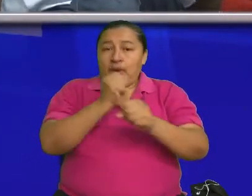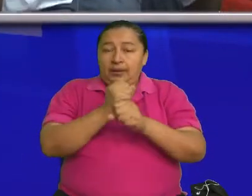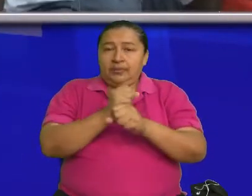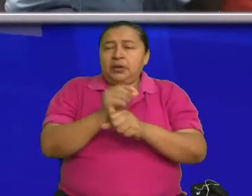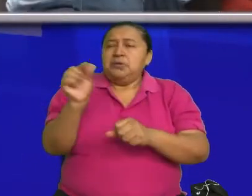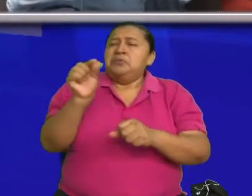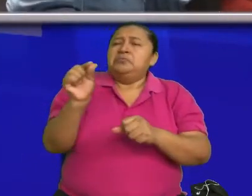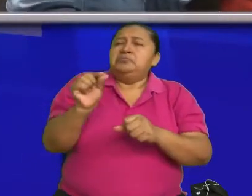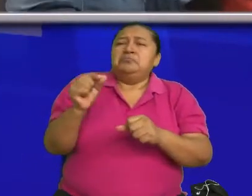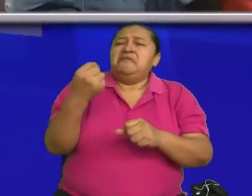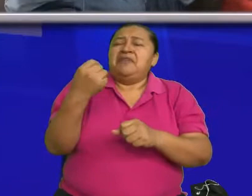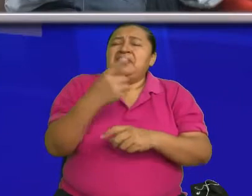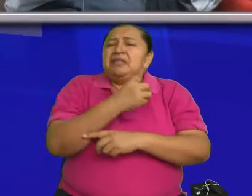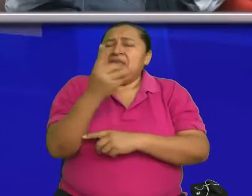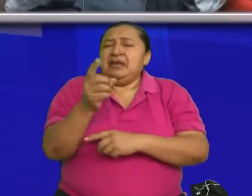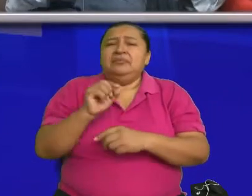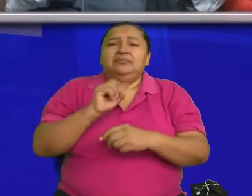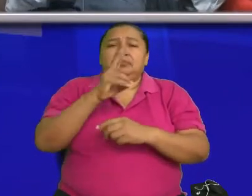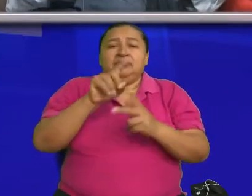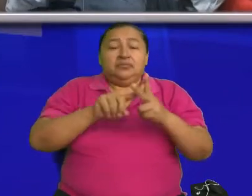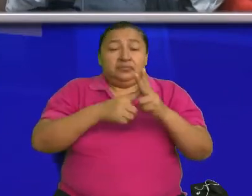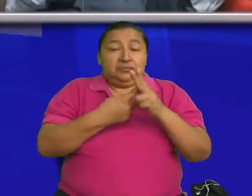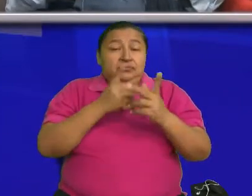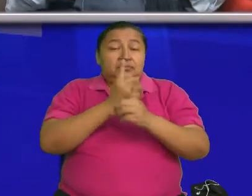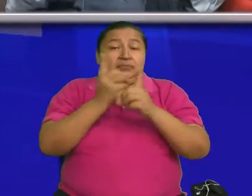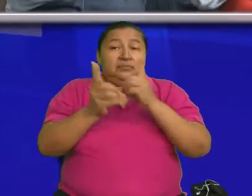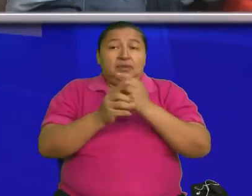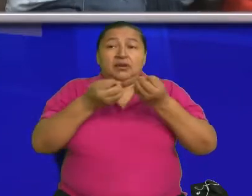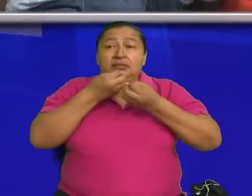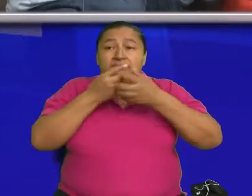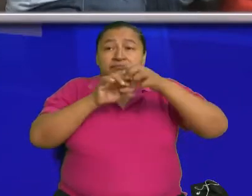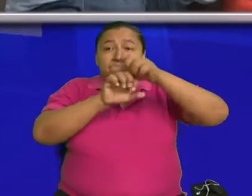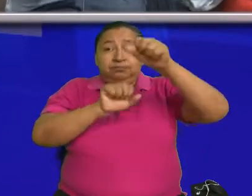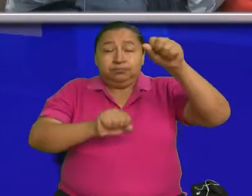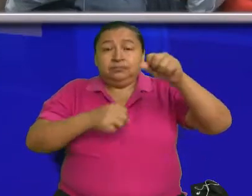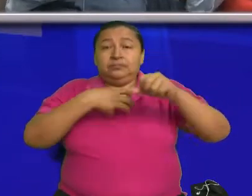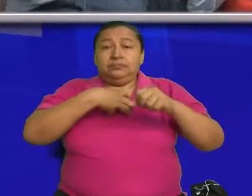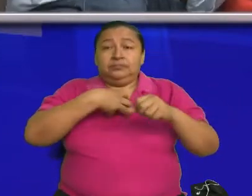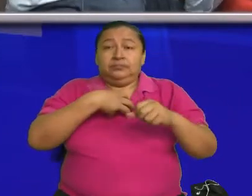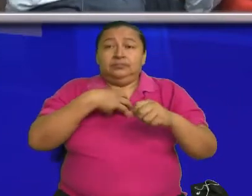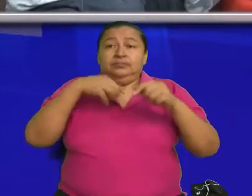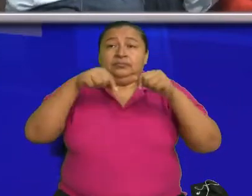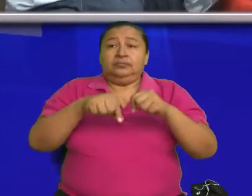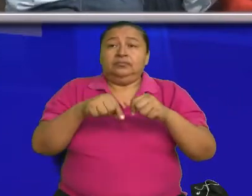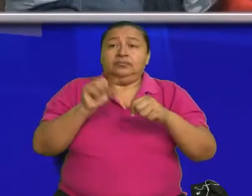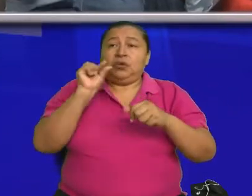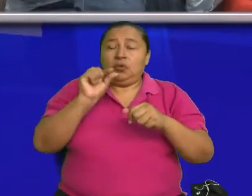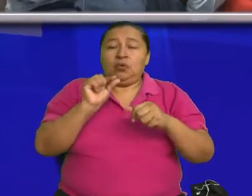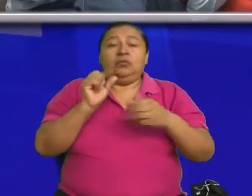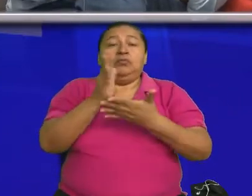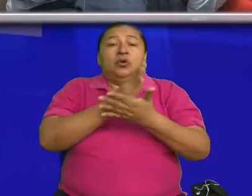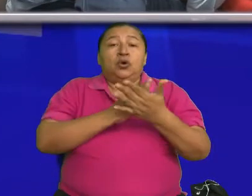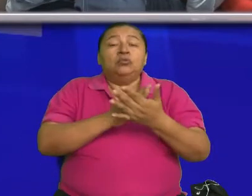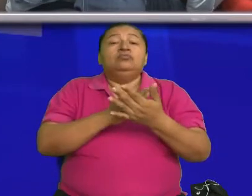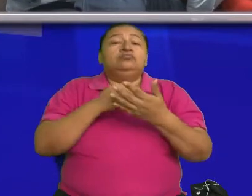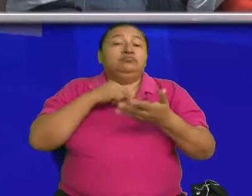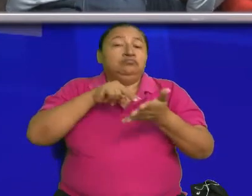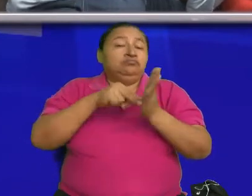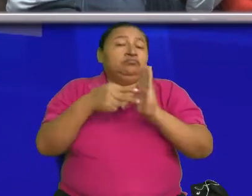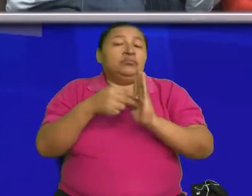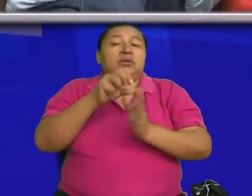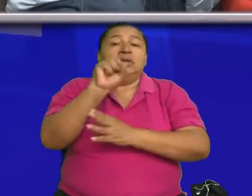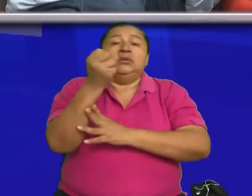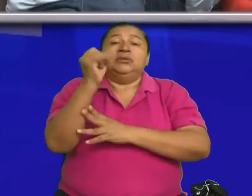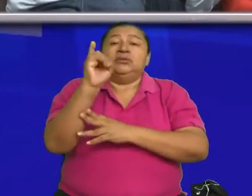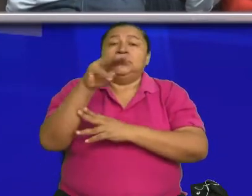días. Okay. De que se debe de declarar, eso pienso yo, unos cuantos símbolos nacionales más.